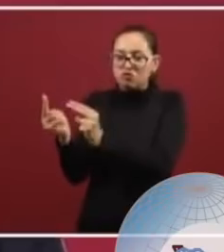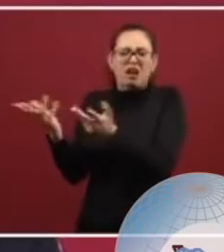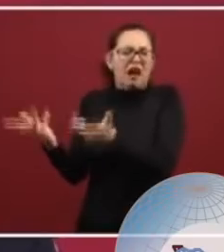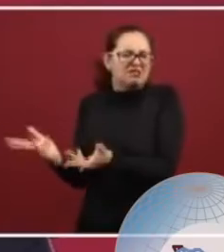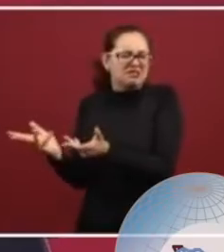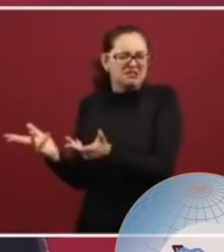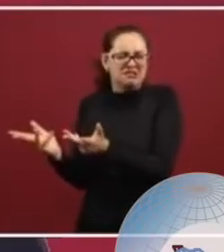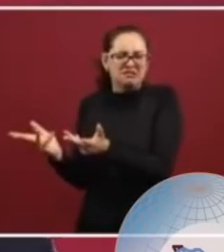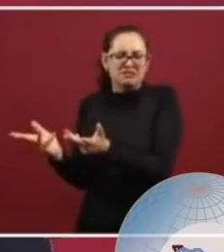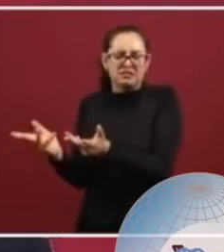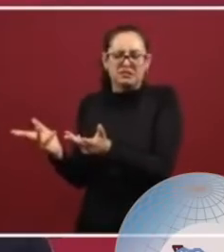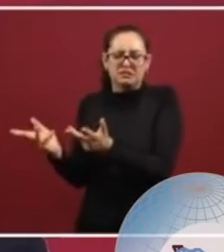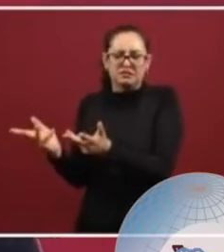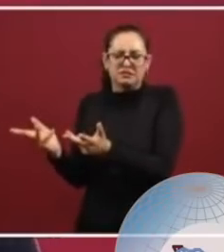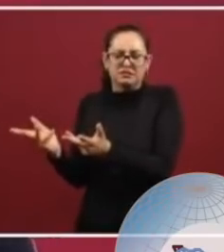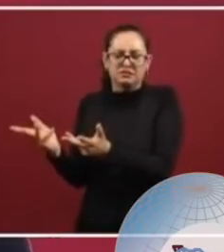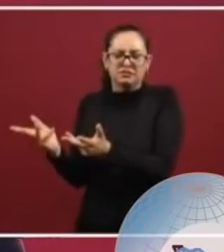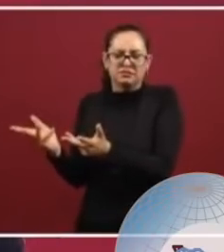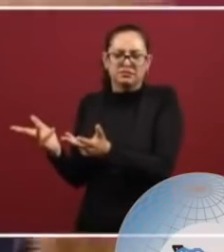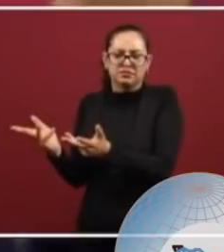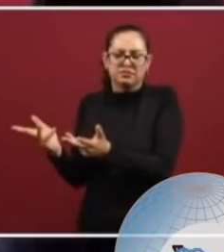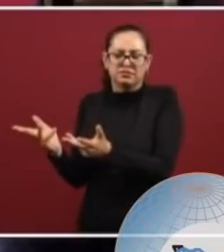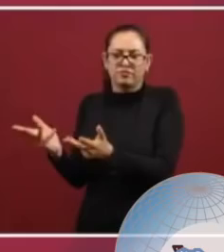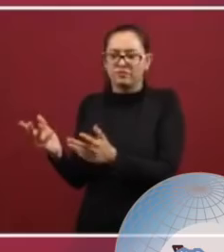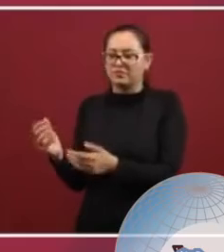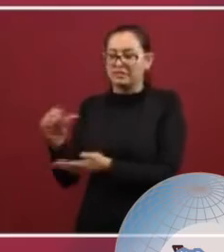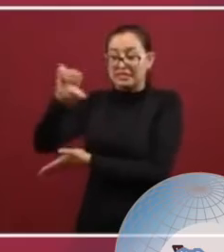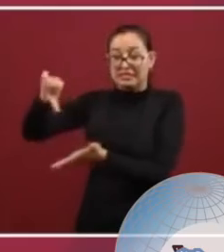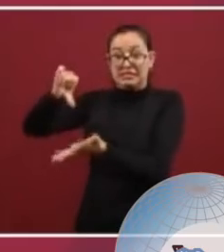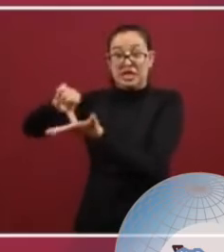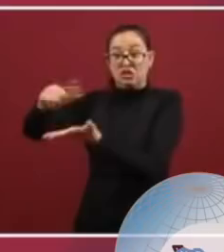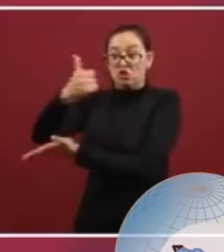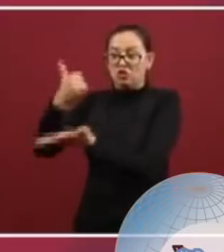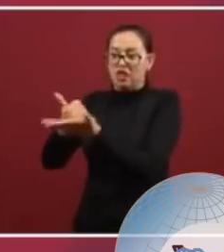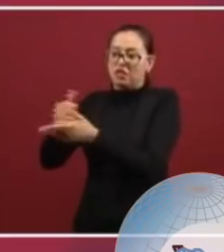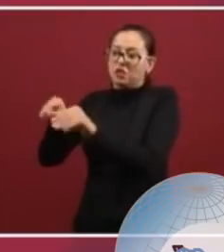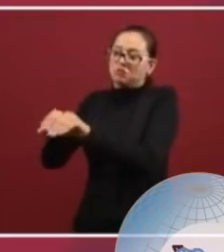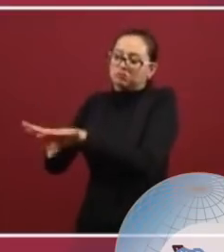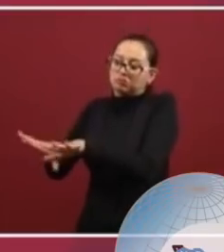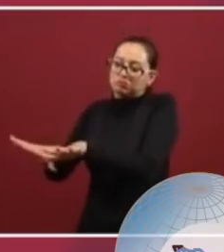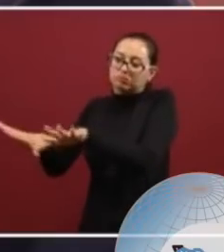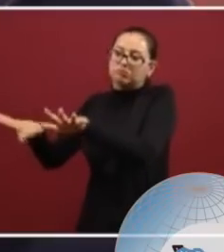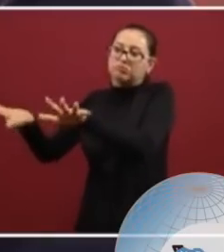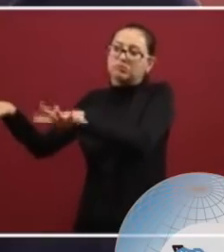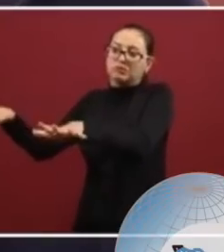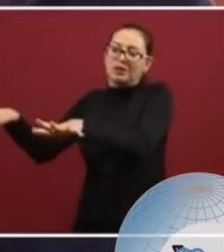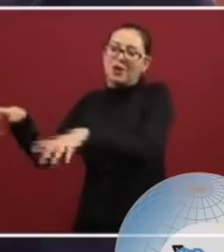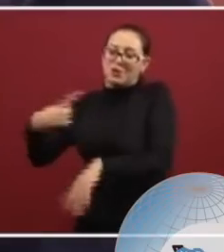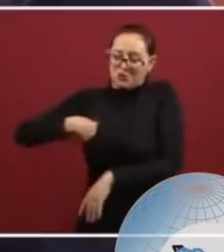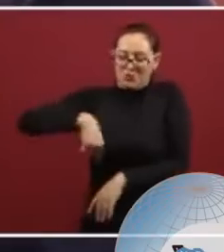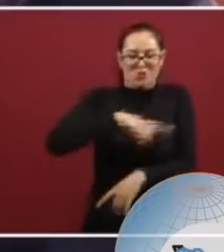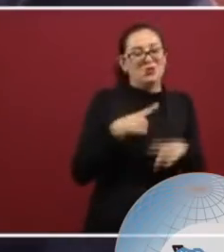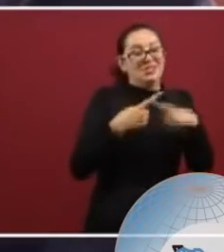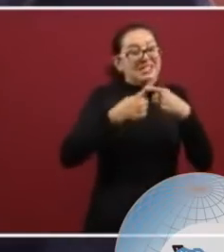telecomunicaciones? Empieza del centro a la periferia. Nosotros vamos a